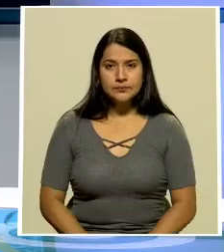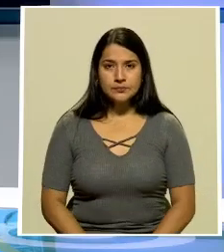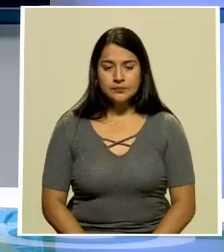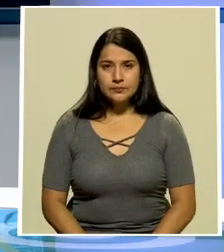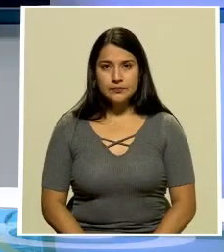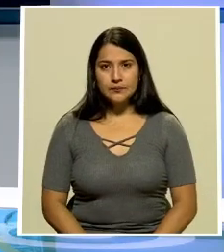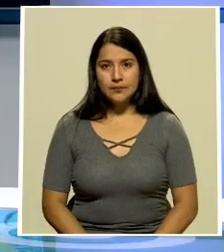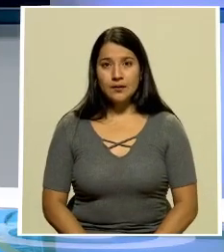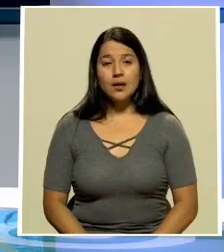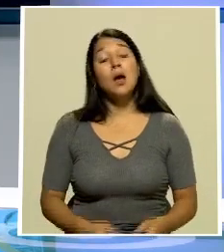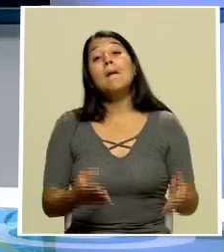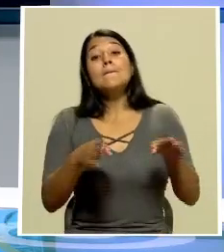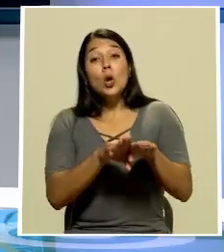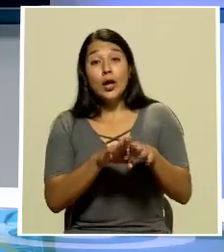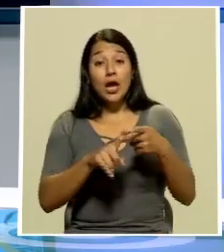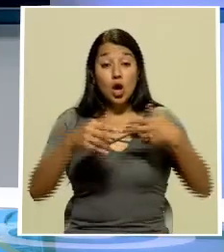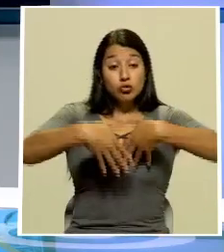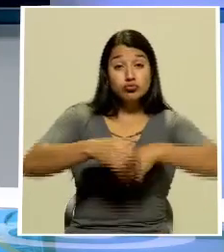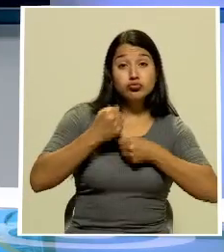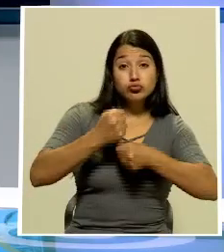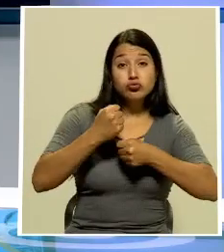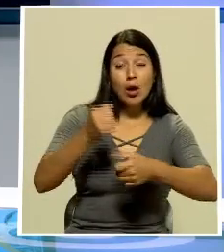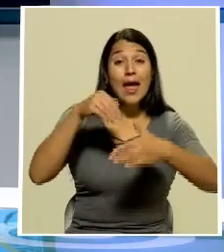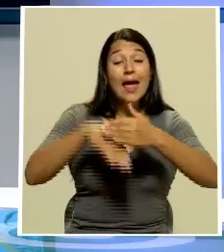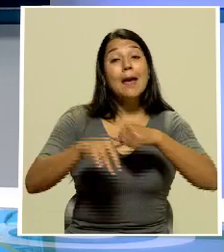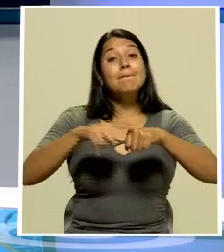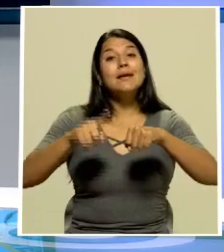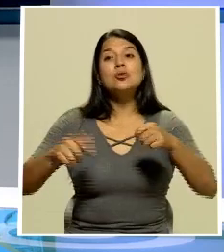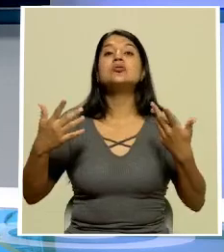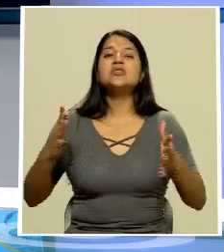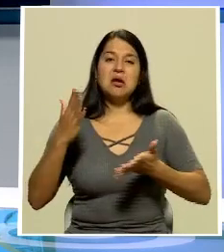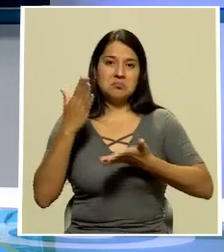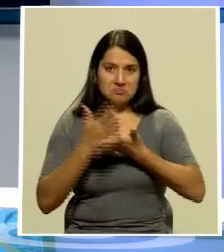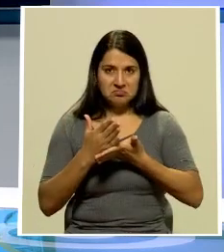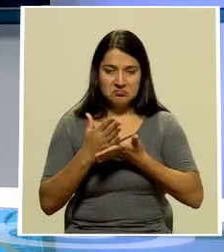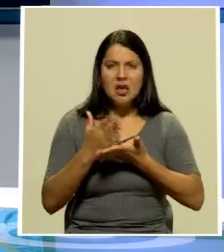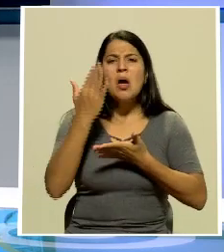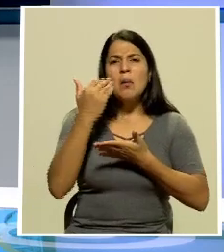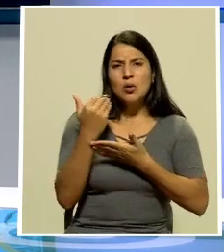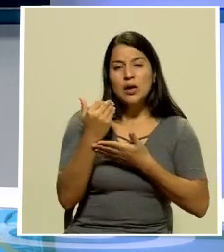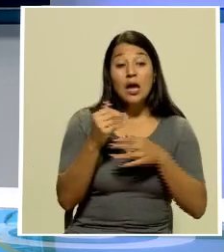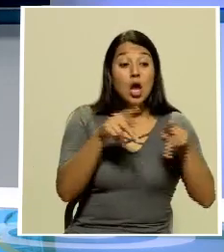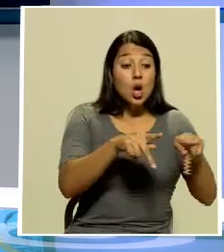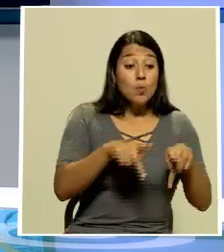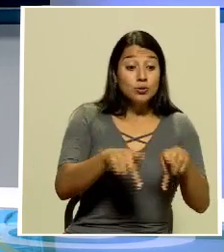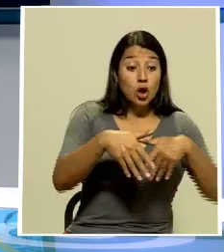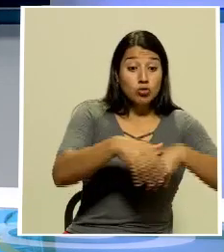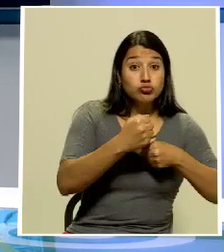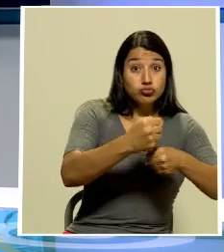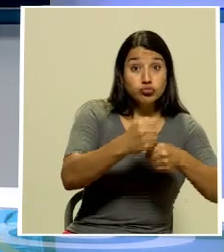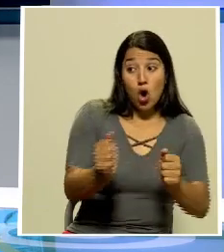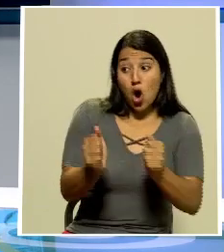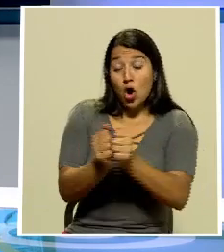Los bloqueos y protestas en Pérez Celedón cesaron luego de varios encuentros entre manifestantes y